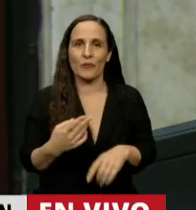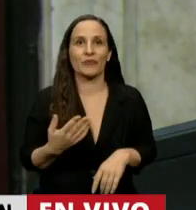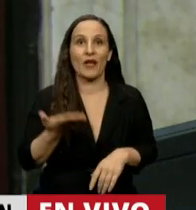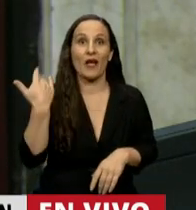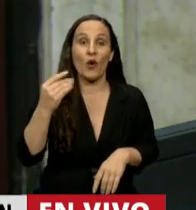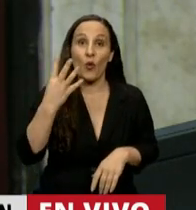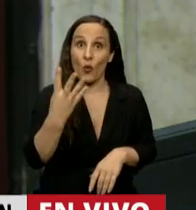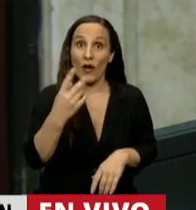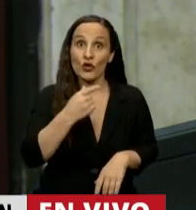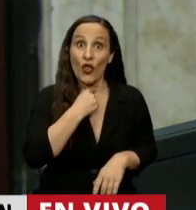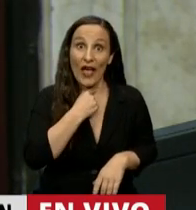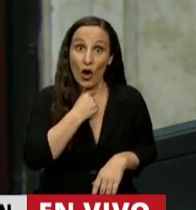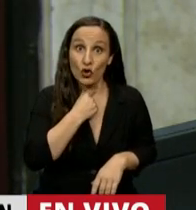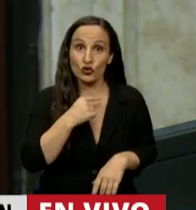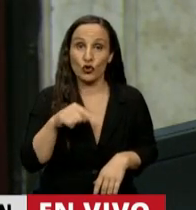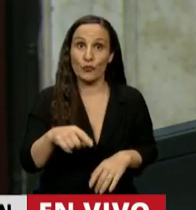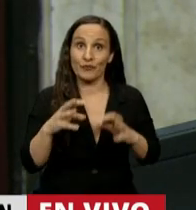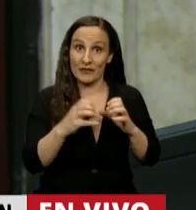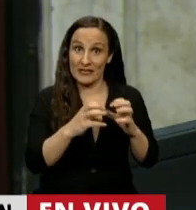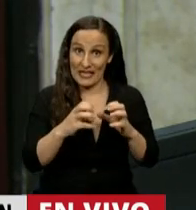agosto, esta Cámara sesionó